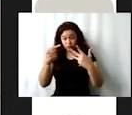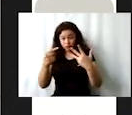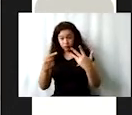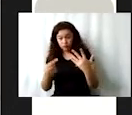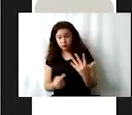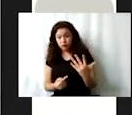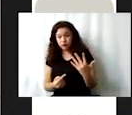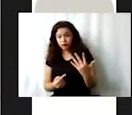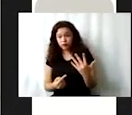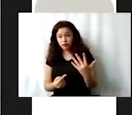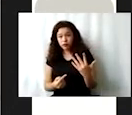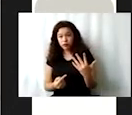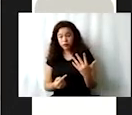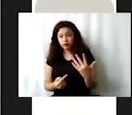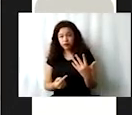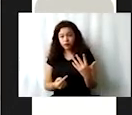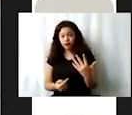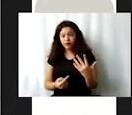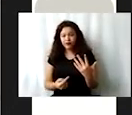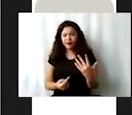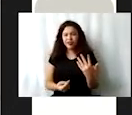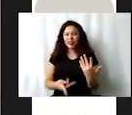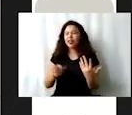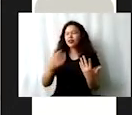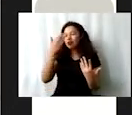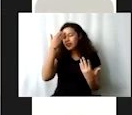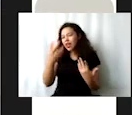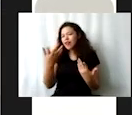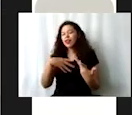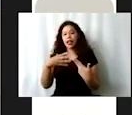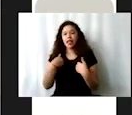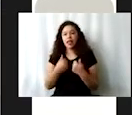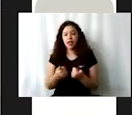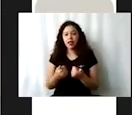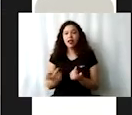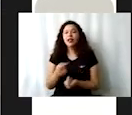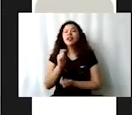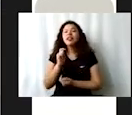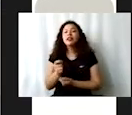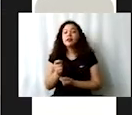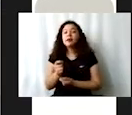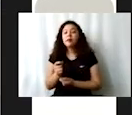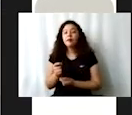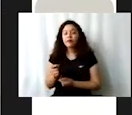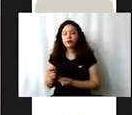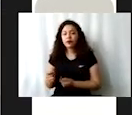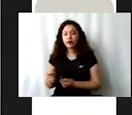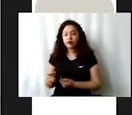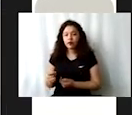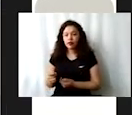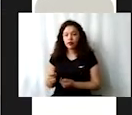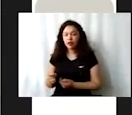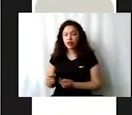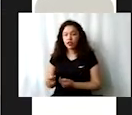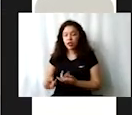el que tú lo sepas implica que se está creando valor